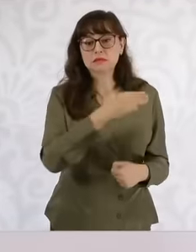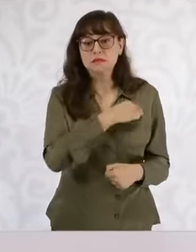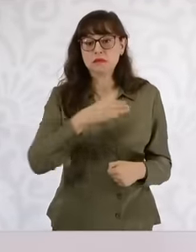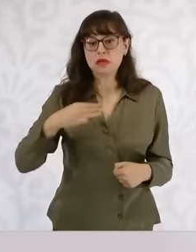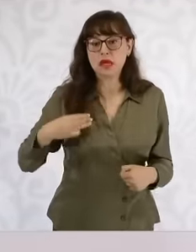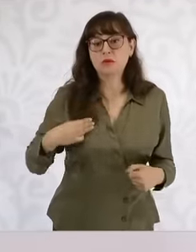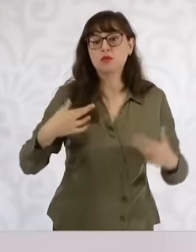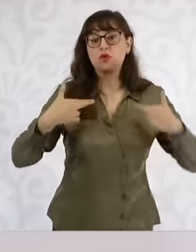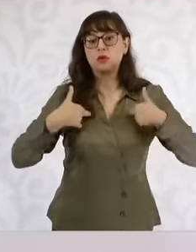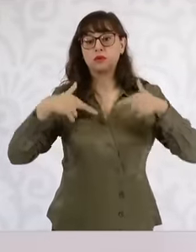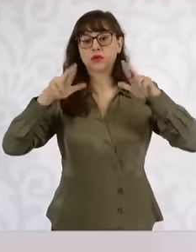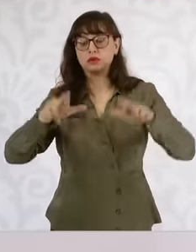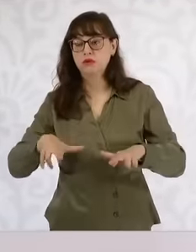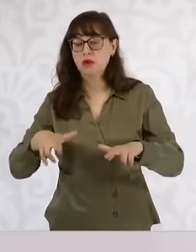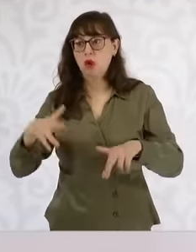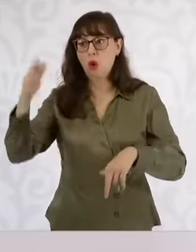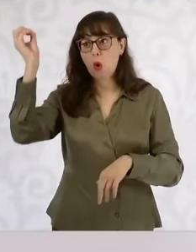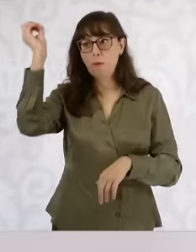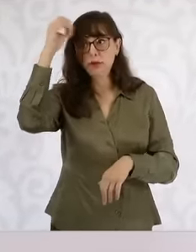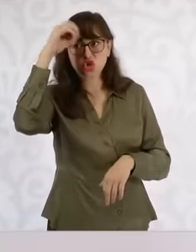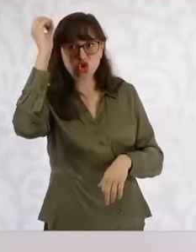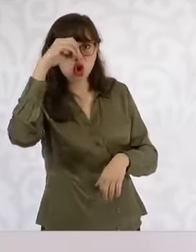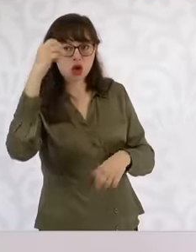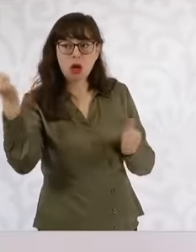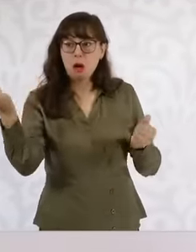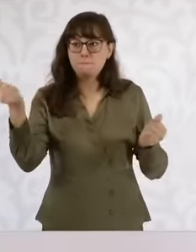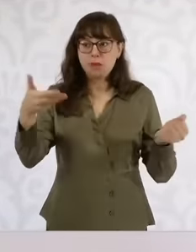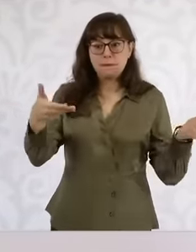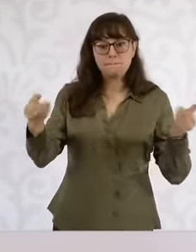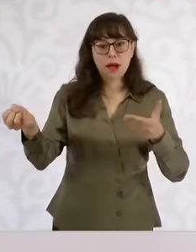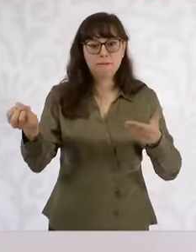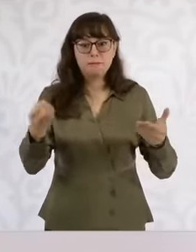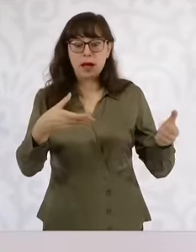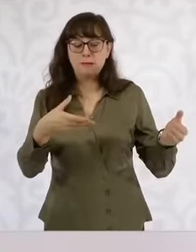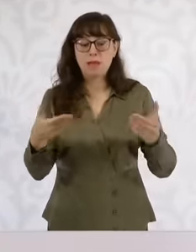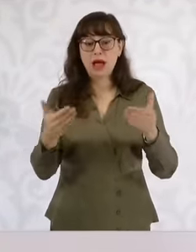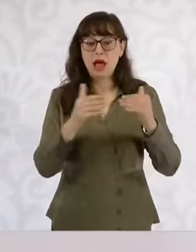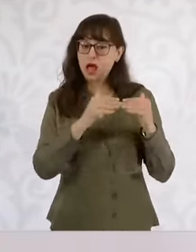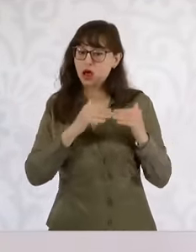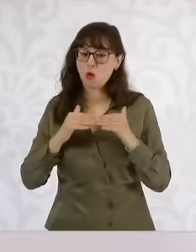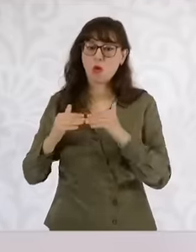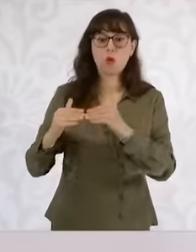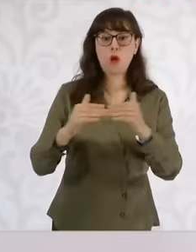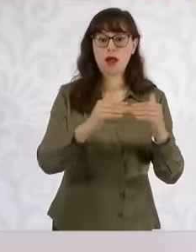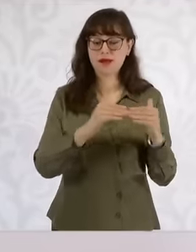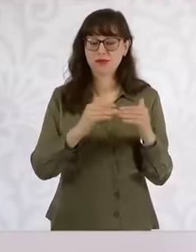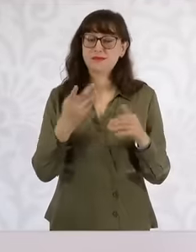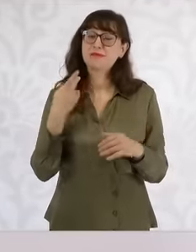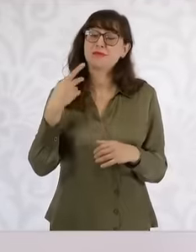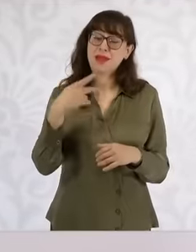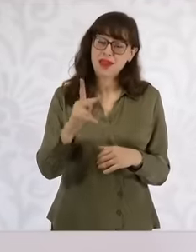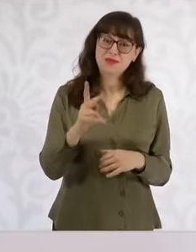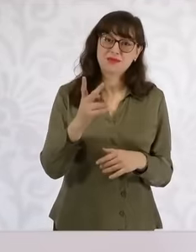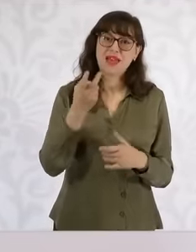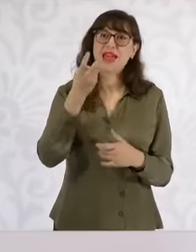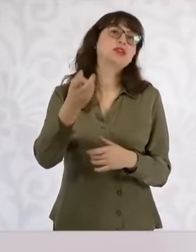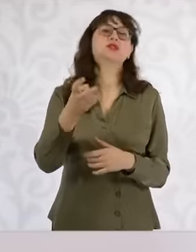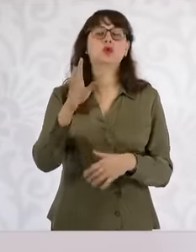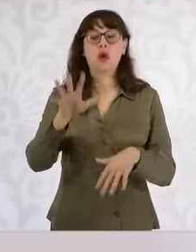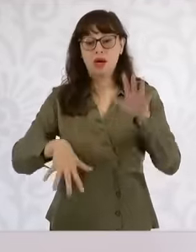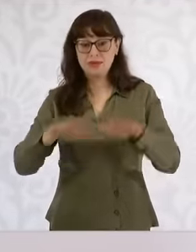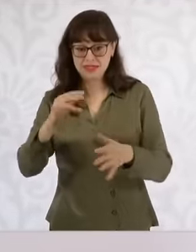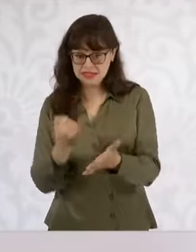cual hace que sus resoluciones, sus declaraciones, pues sean a veces complicadas de